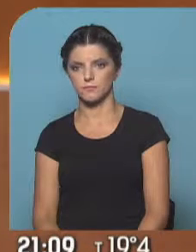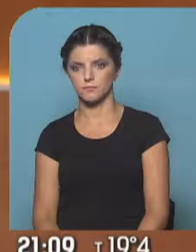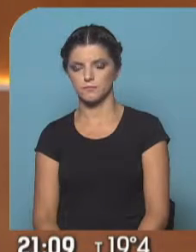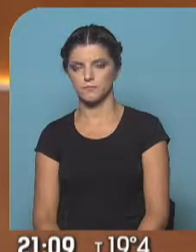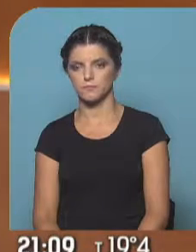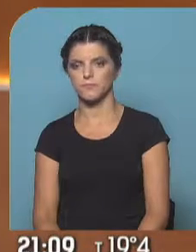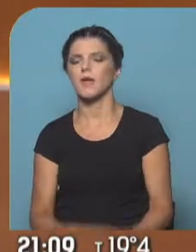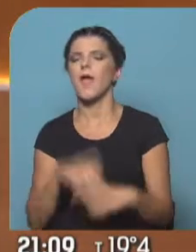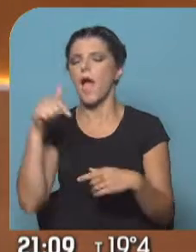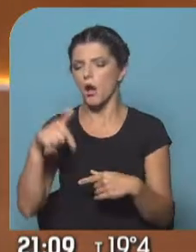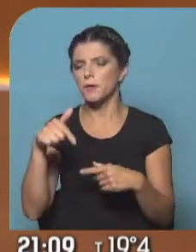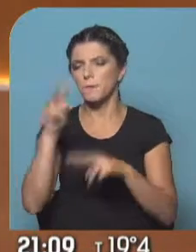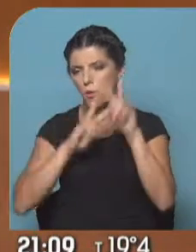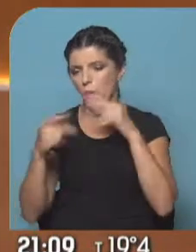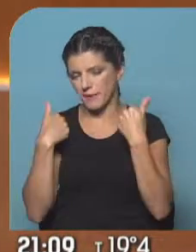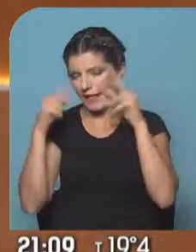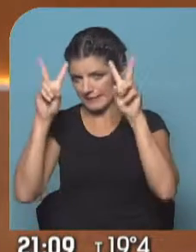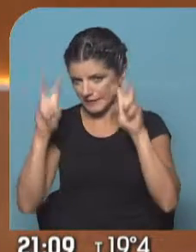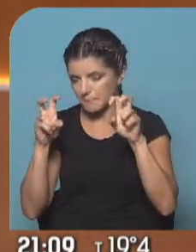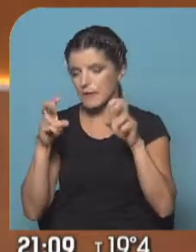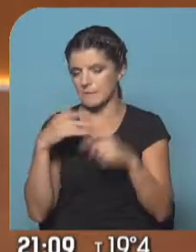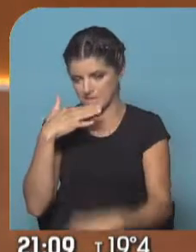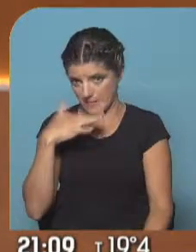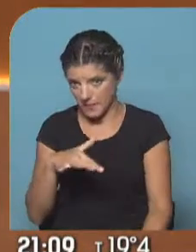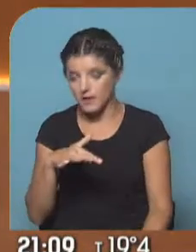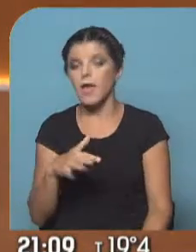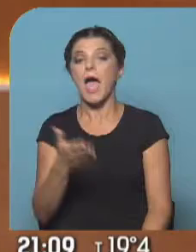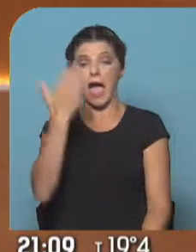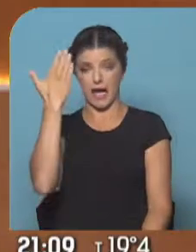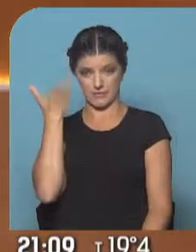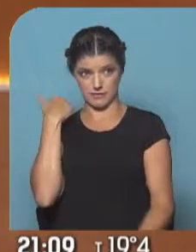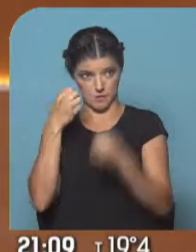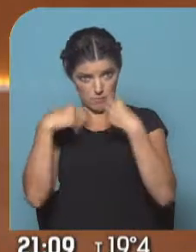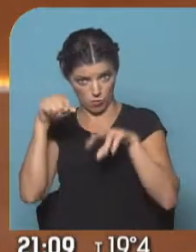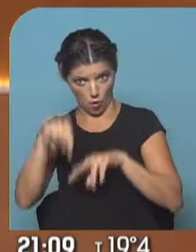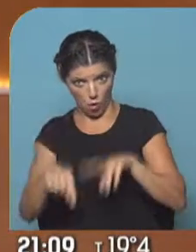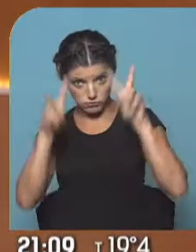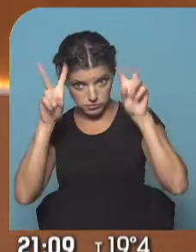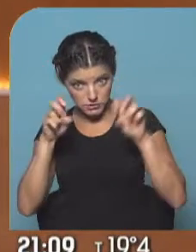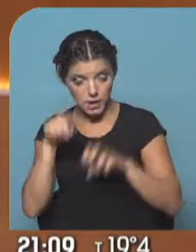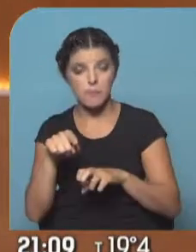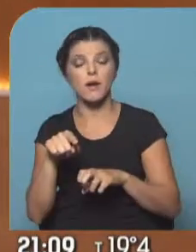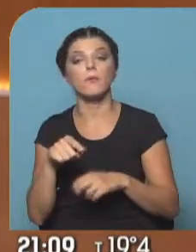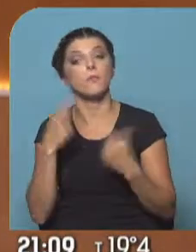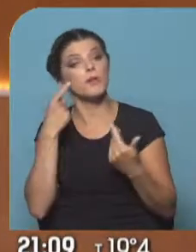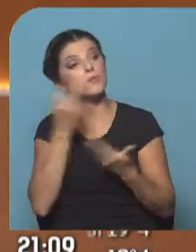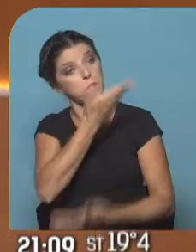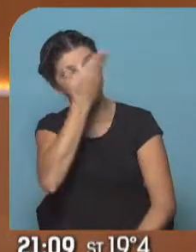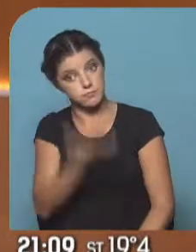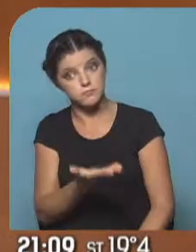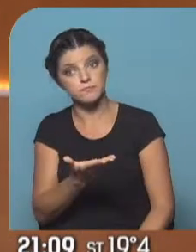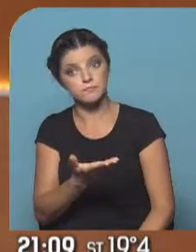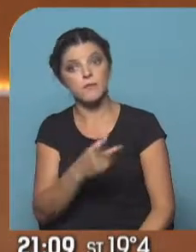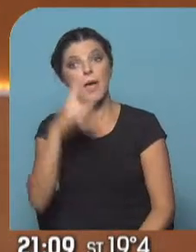Vamos a tratar de entender un poco mejor estos temas con los cuales hemos comenzado el noticiero central de la TV Pública de hoy para todo el país, y para eso estamos con el